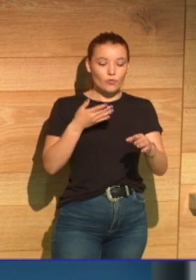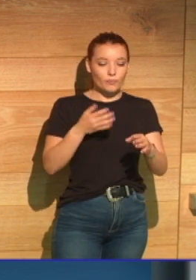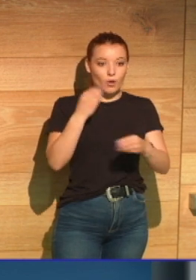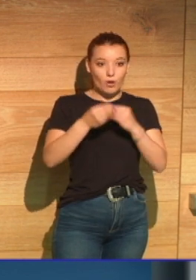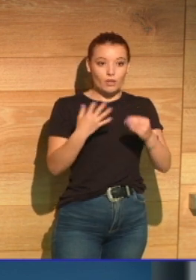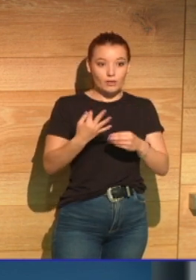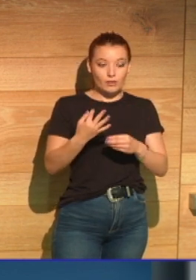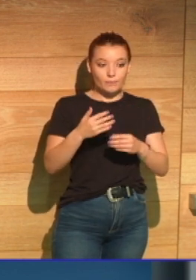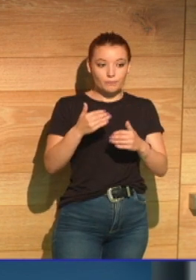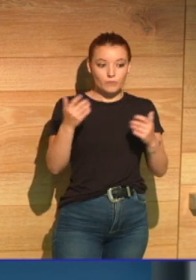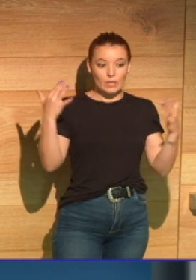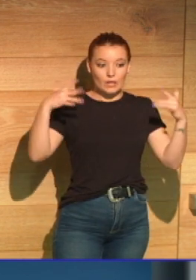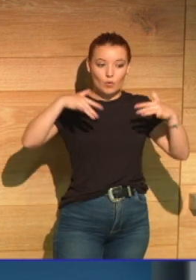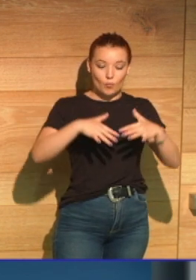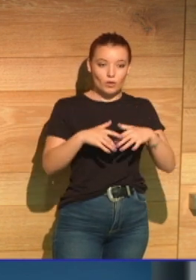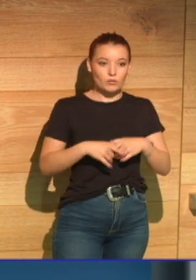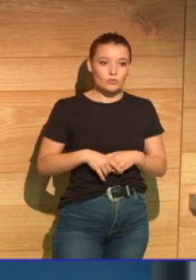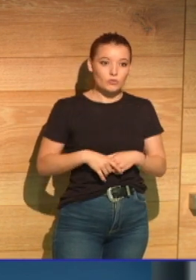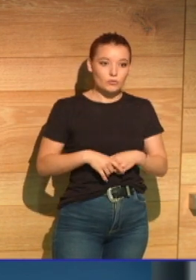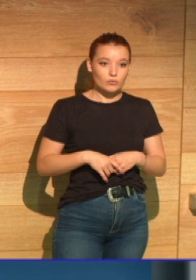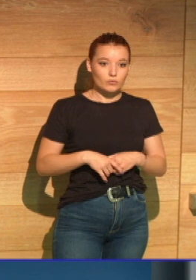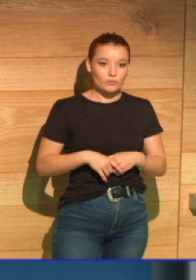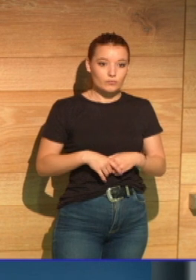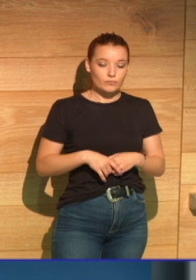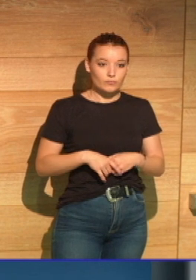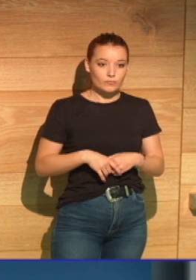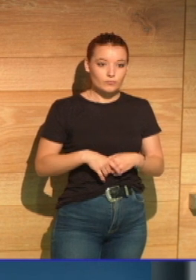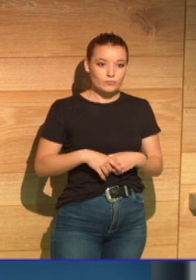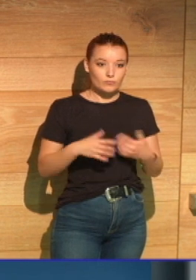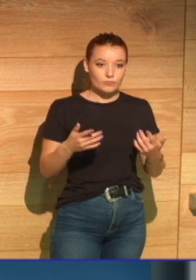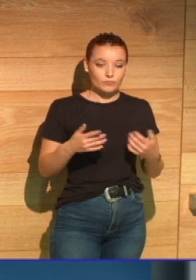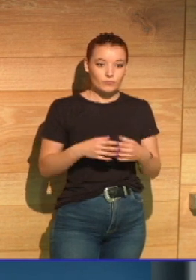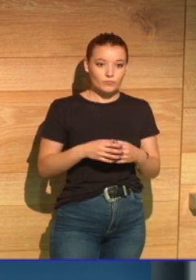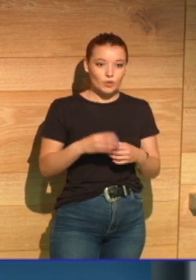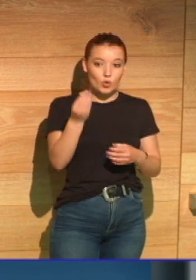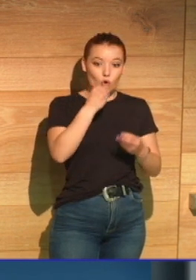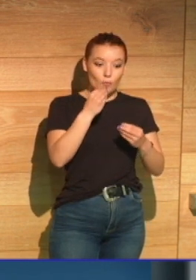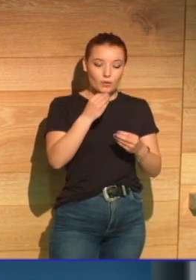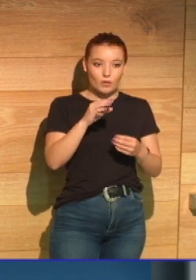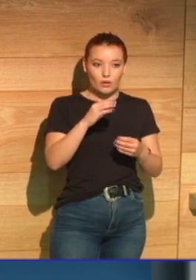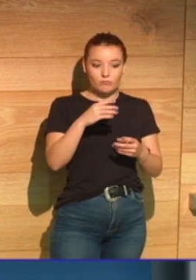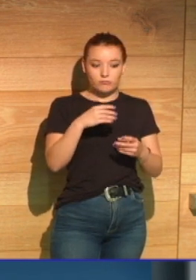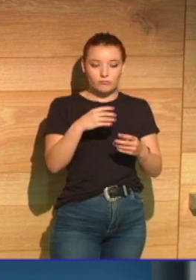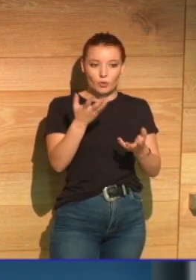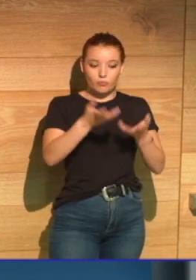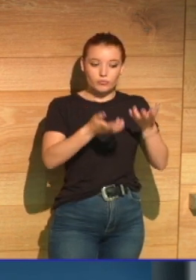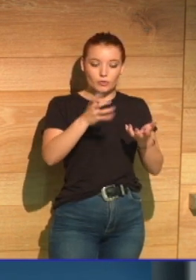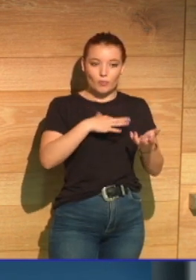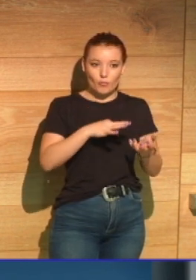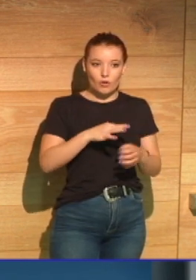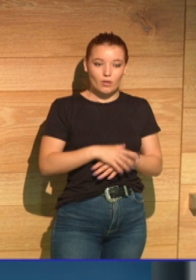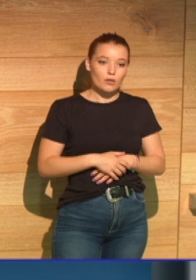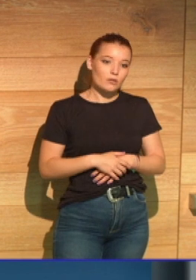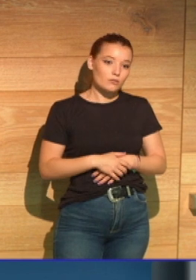algún momento un horno de piedra y en algún momento hacer las empanadas ahí y poder celebrar juntos, y esto totalmente mirado. O, por el